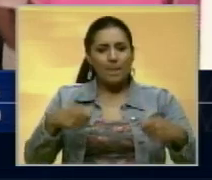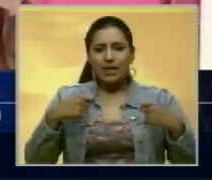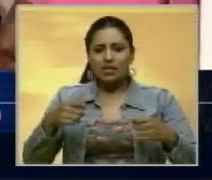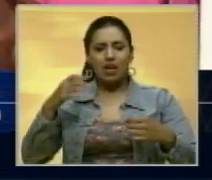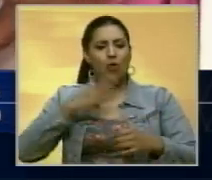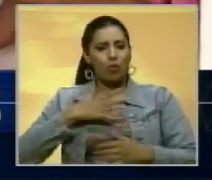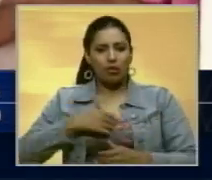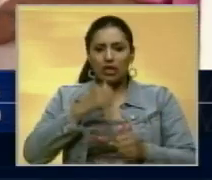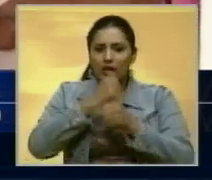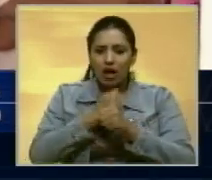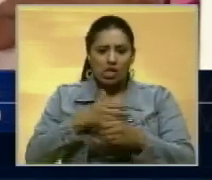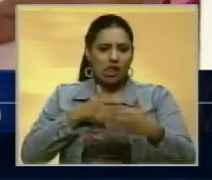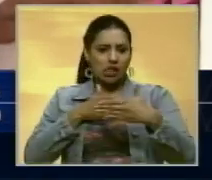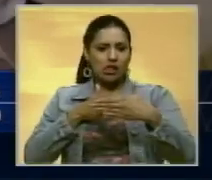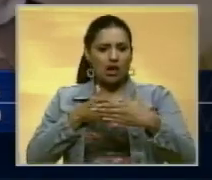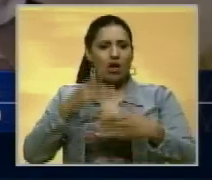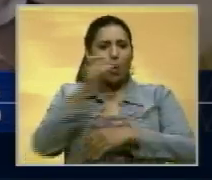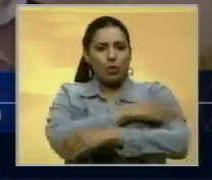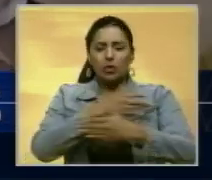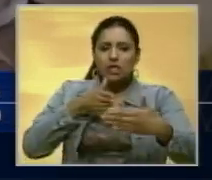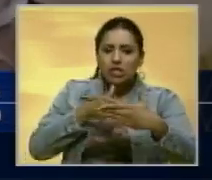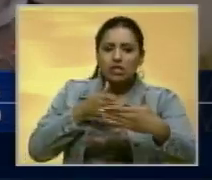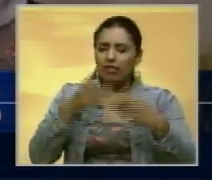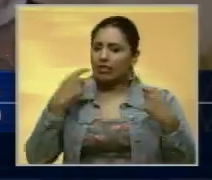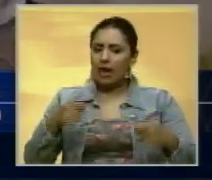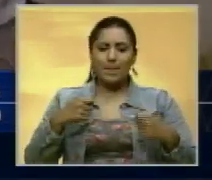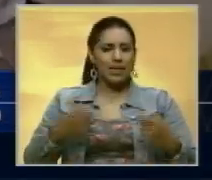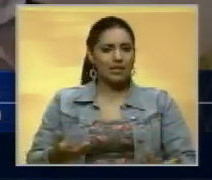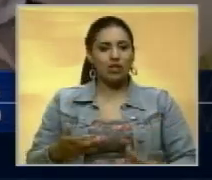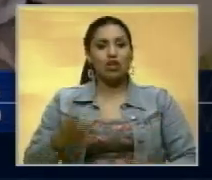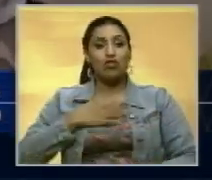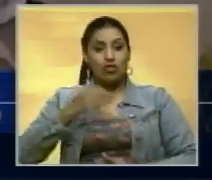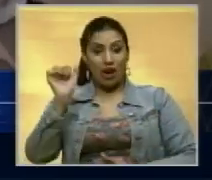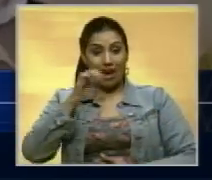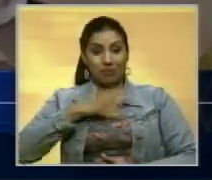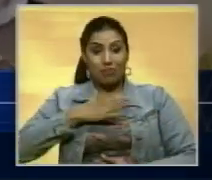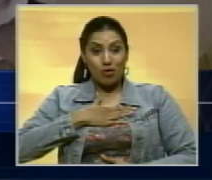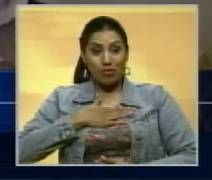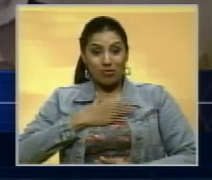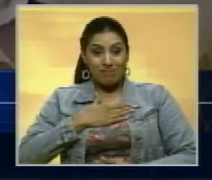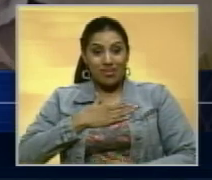Mesa de la Unidad y de la oposición venezolana. Un vehículo de mi propiedad que mandé a buscar a